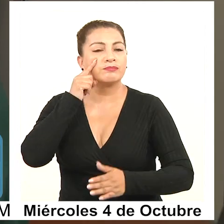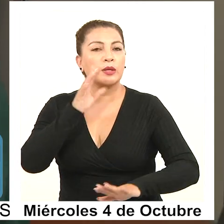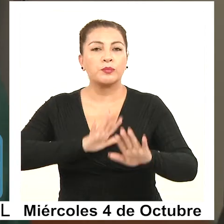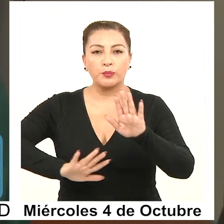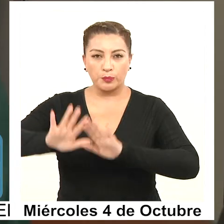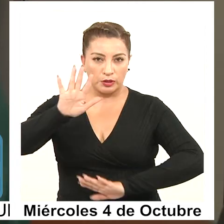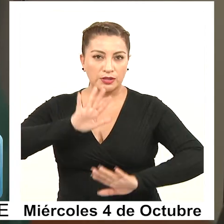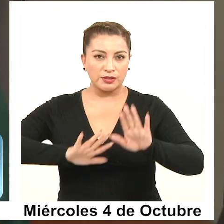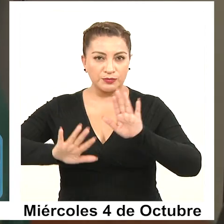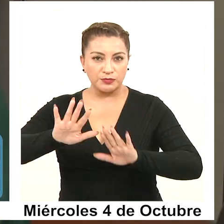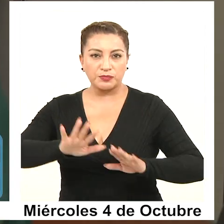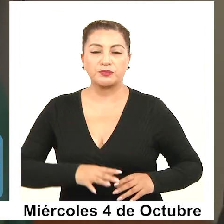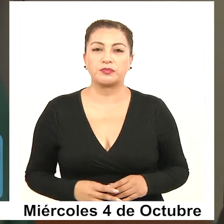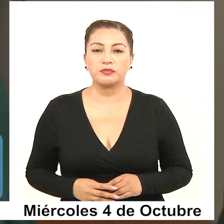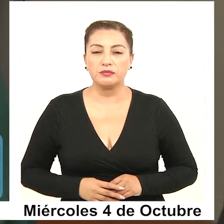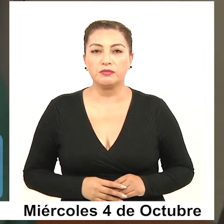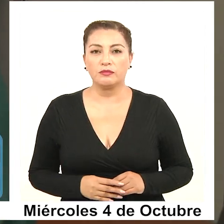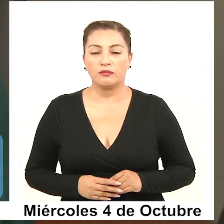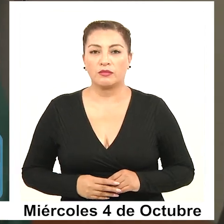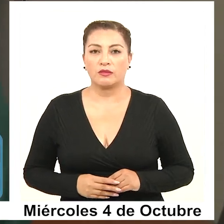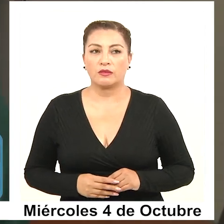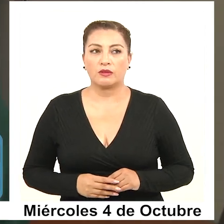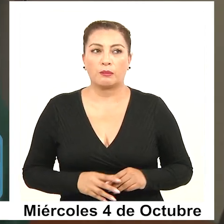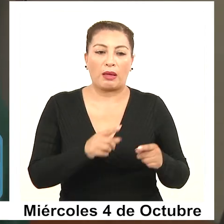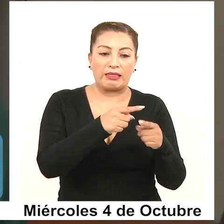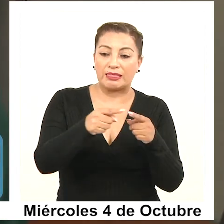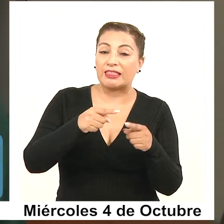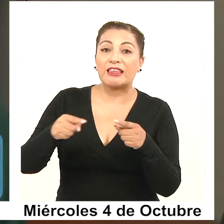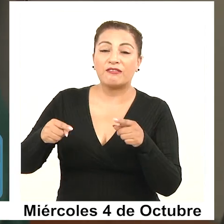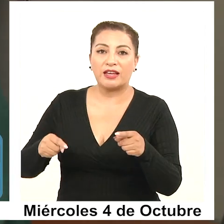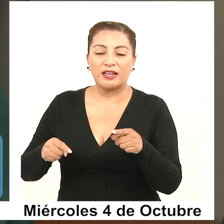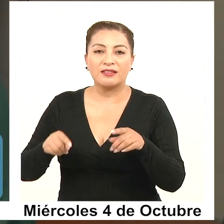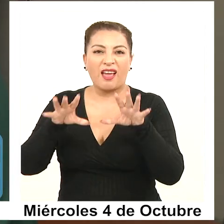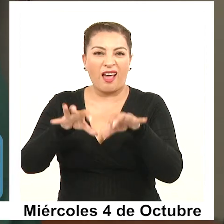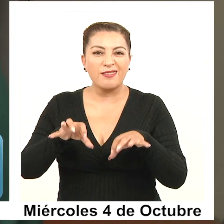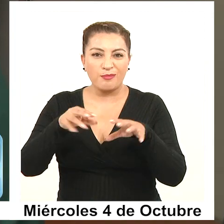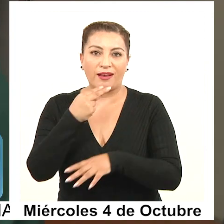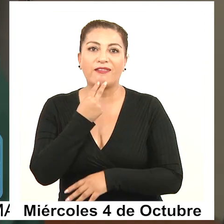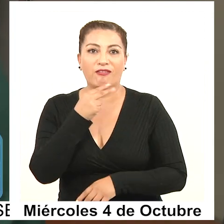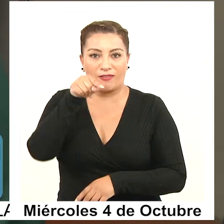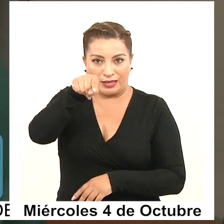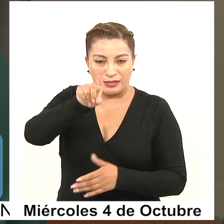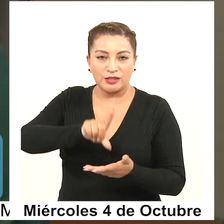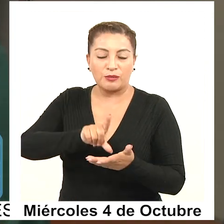protegido para la biodiversidad que existe en ese espacio.